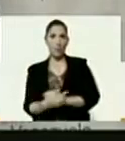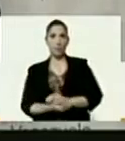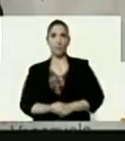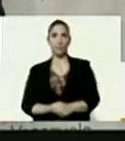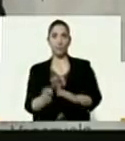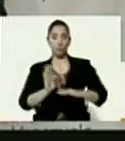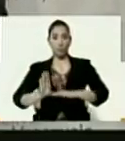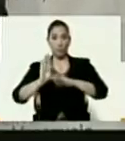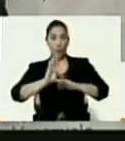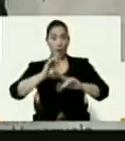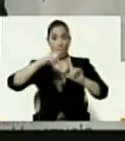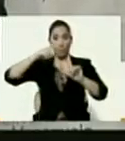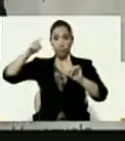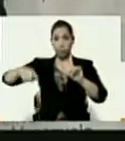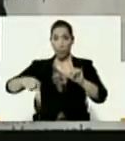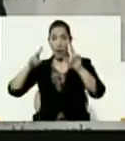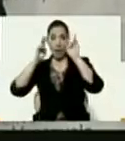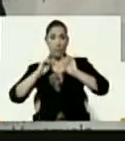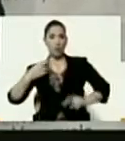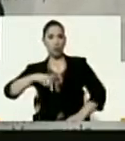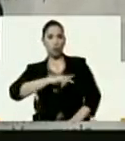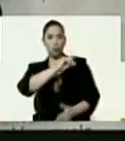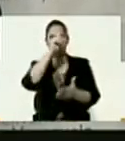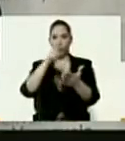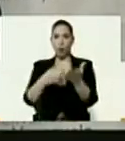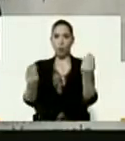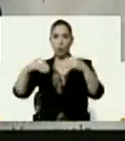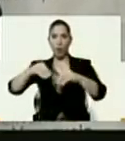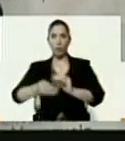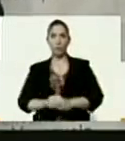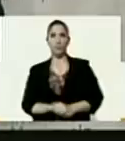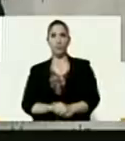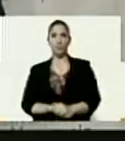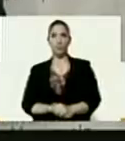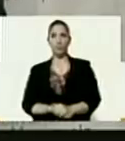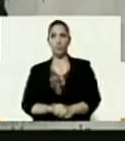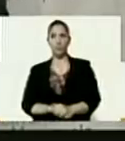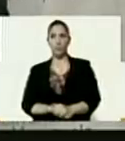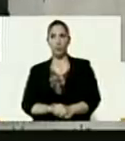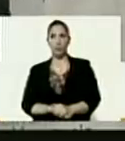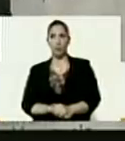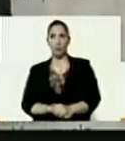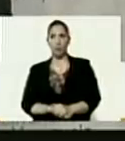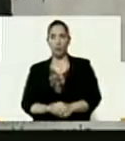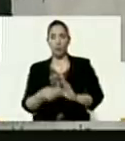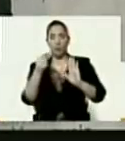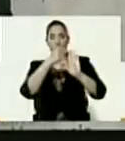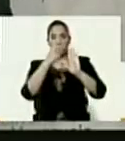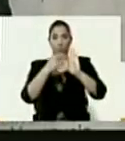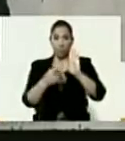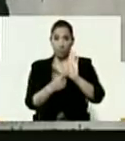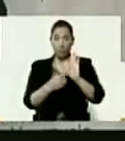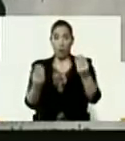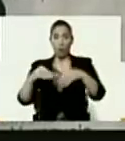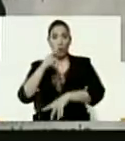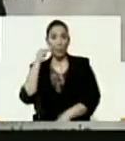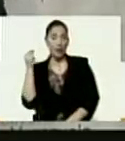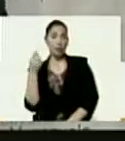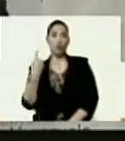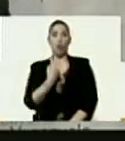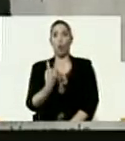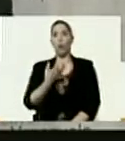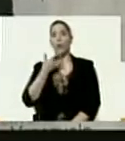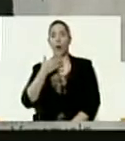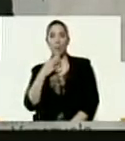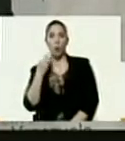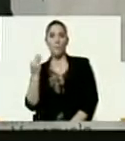de energía limpia, así que estamos completamente de acuerdo con los puntos establecidos en el Acuerdo de París y creo que hay que ir un